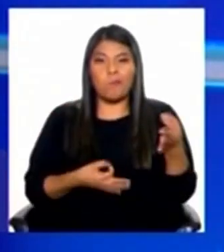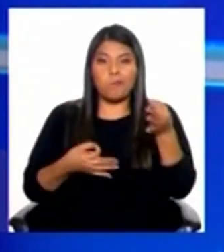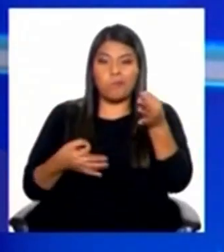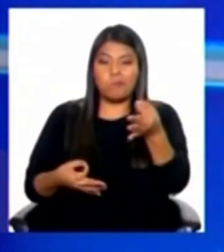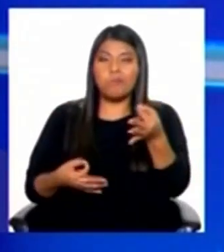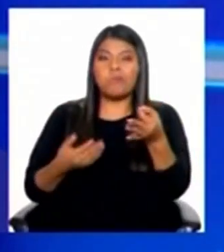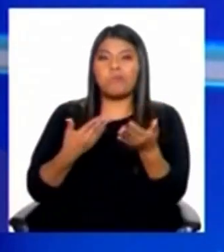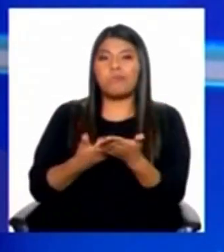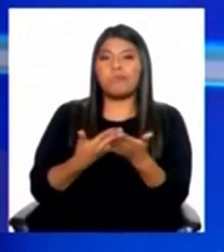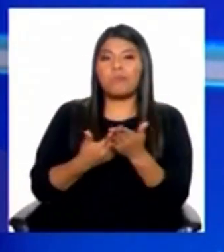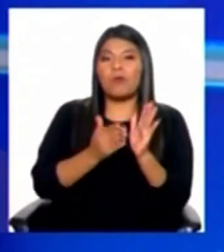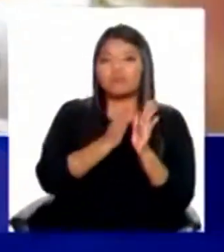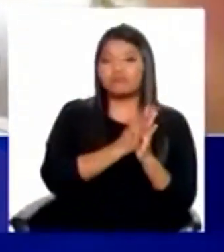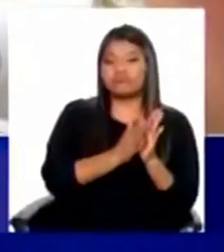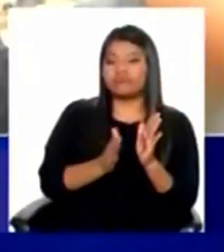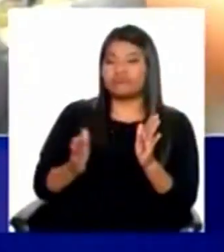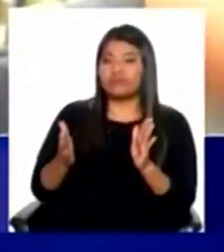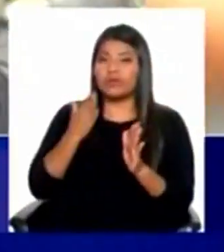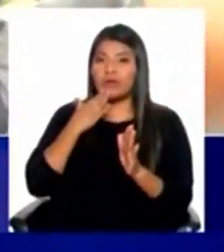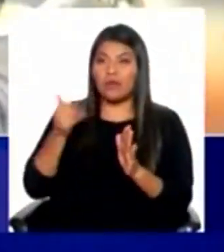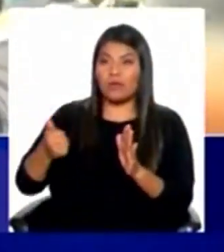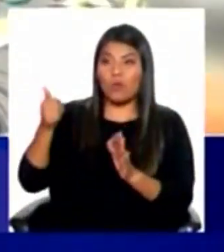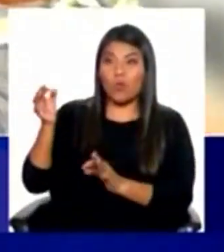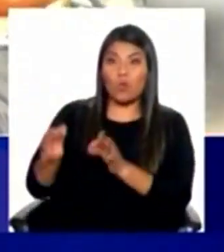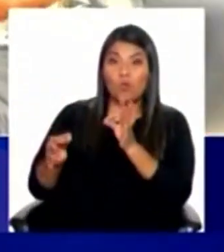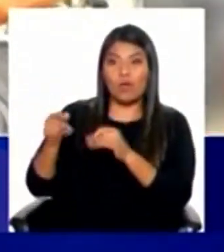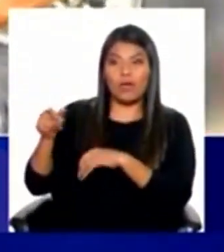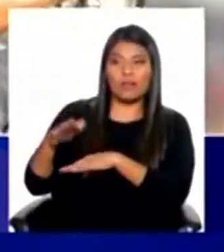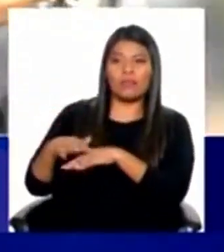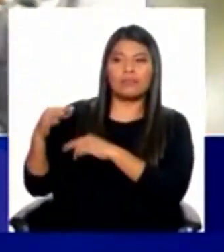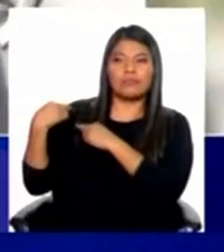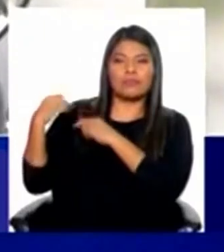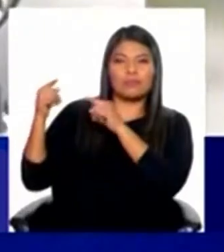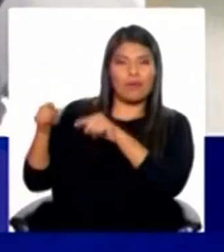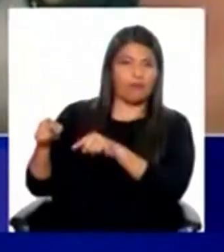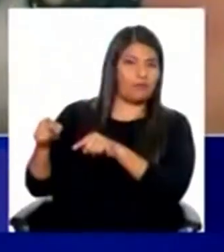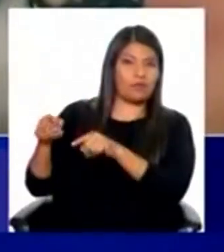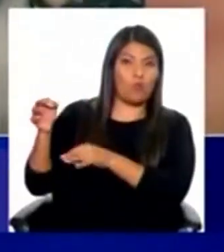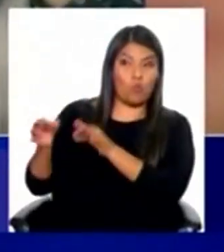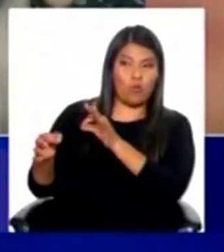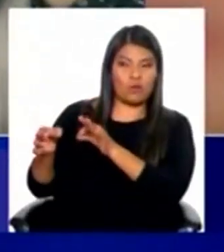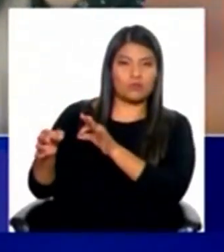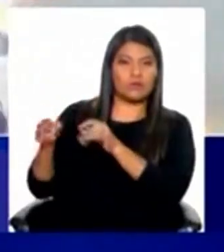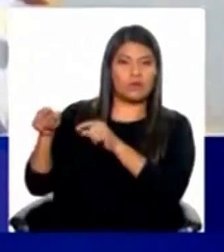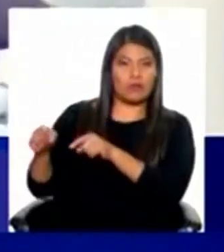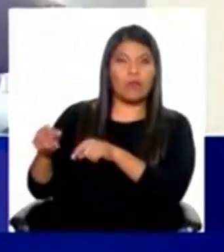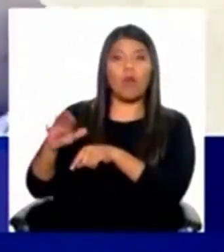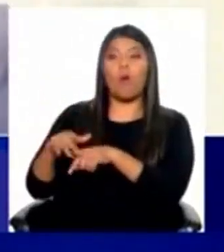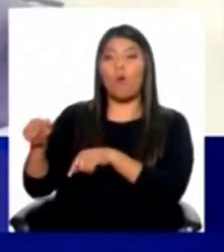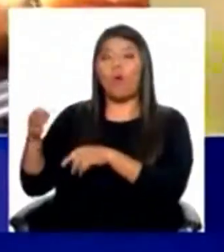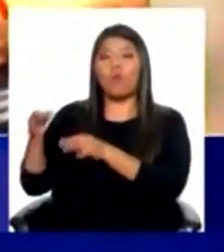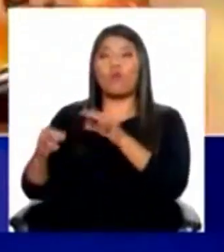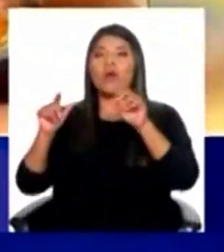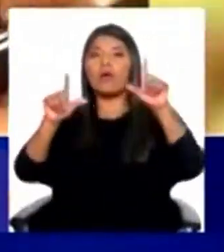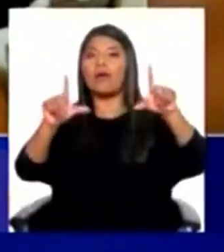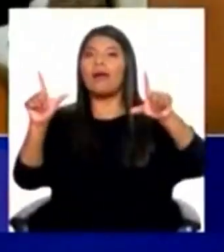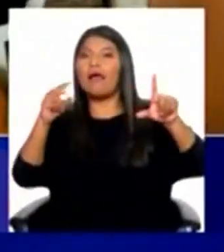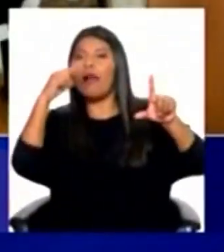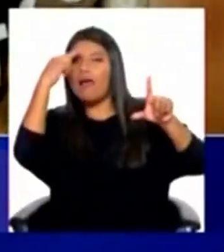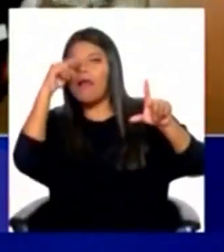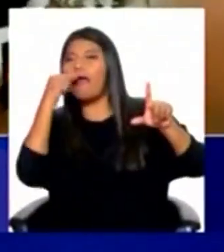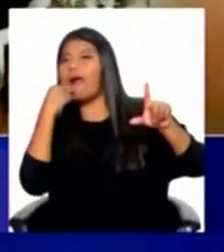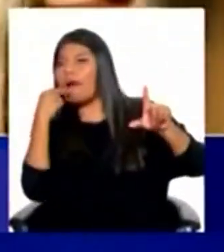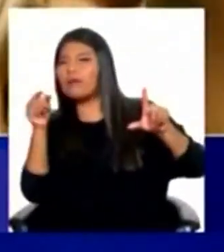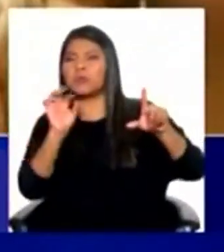dentro de un proceso para que sea el juez quien finalmente decida. El juez no decide, digamos, viendo los programas de televisión o de alguna manera las